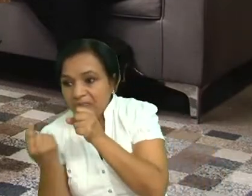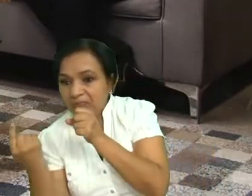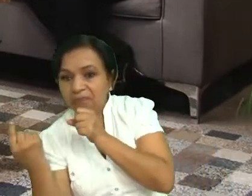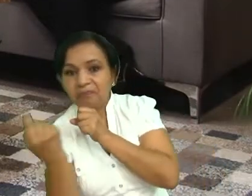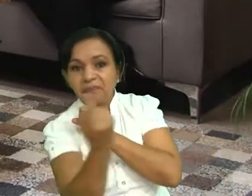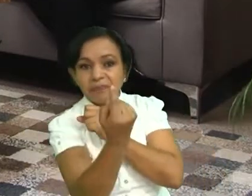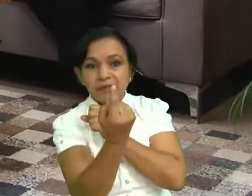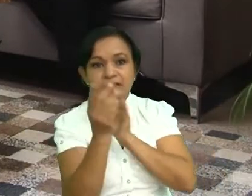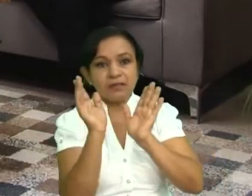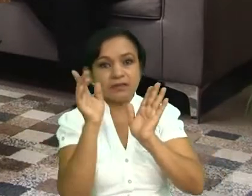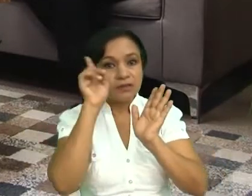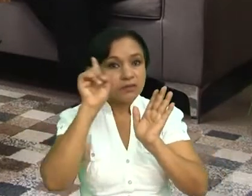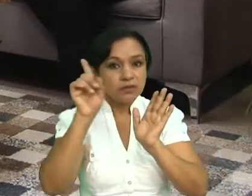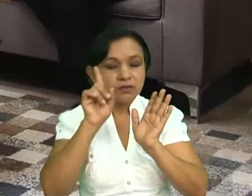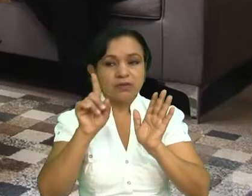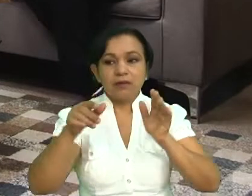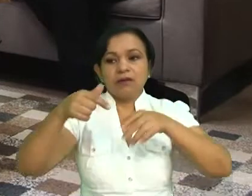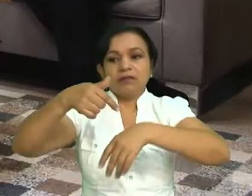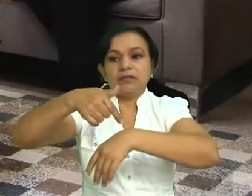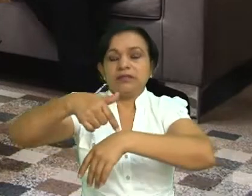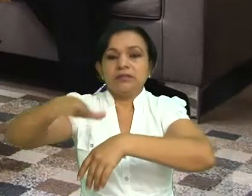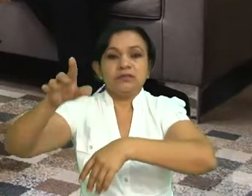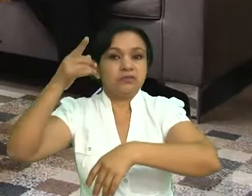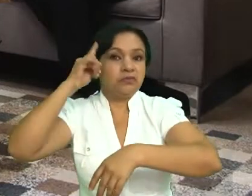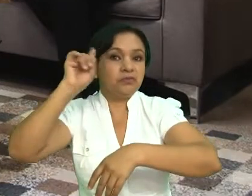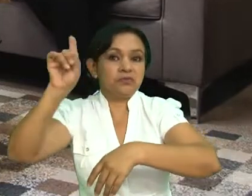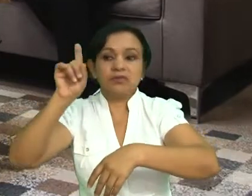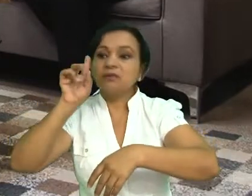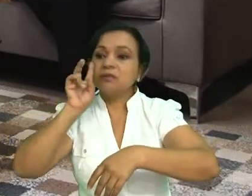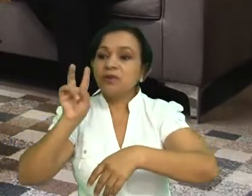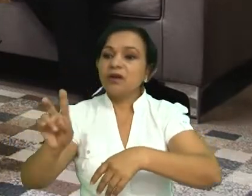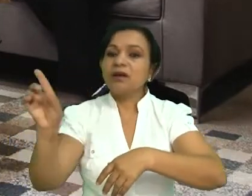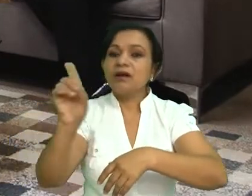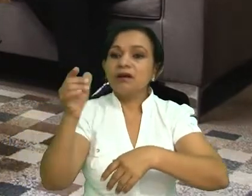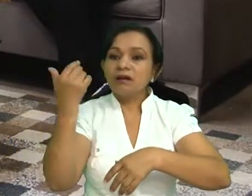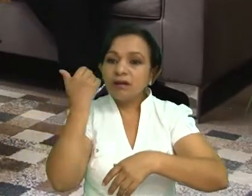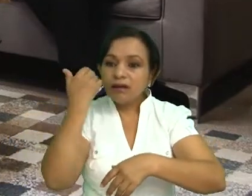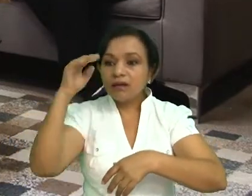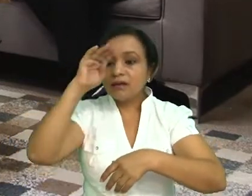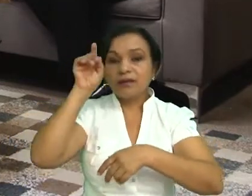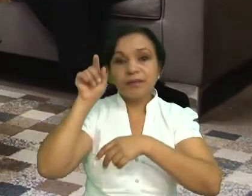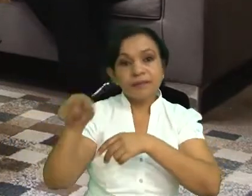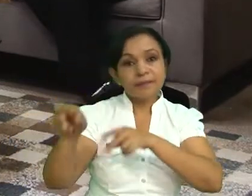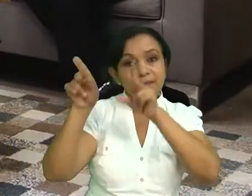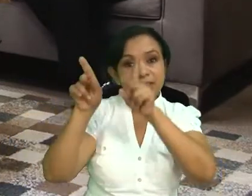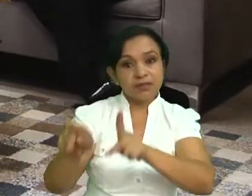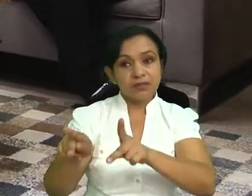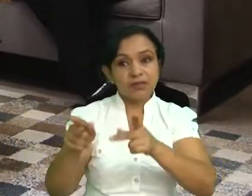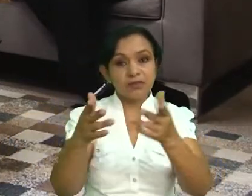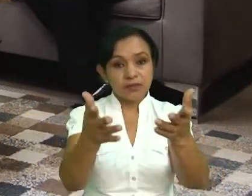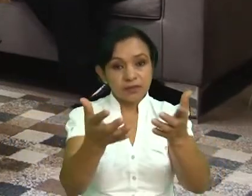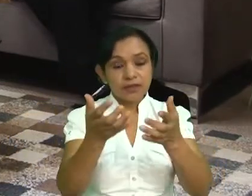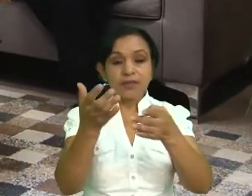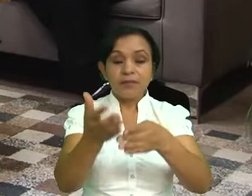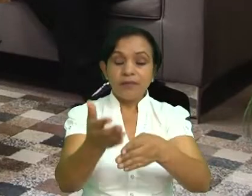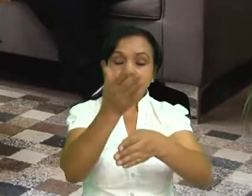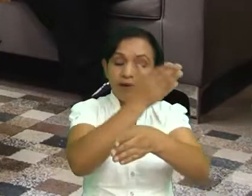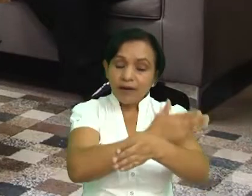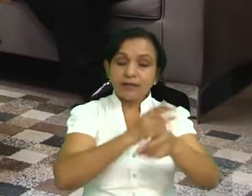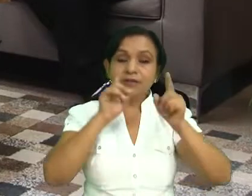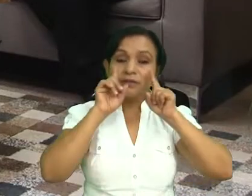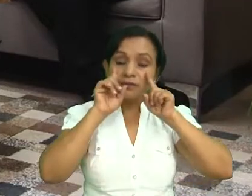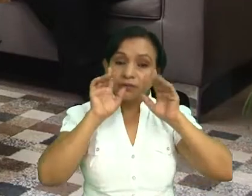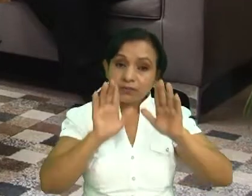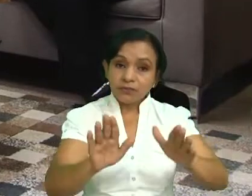de frontera que no vamos a tener la capacidad de poder identificar oportunamente, que es lo que nosotros queremos, la